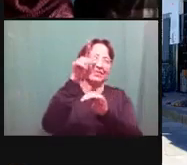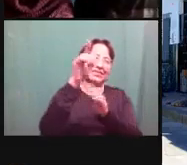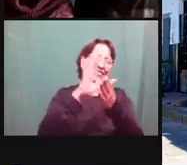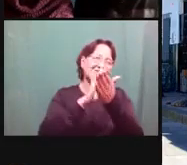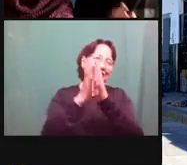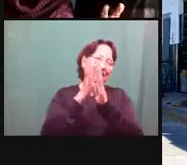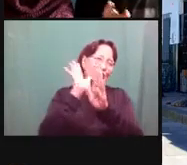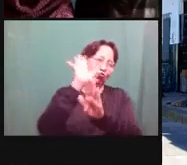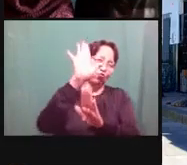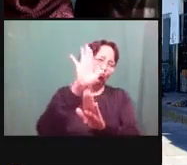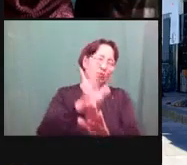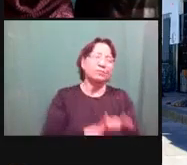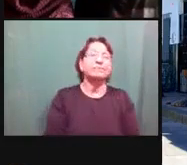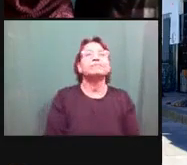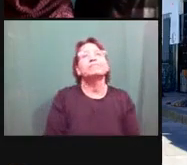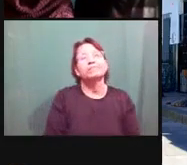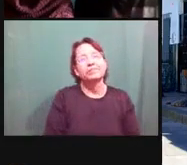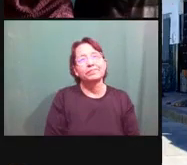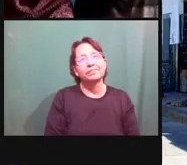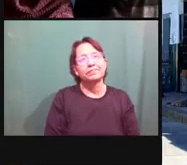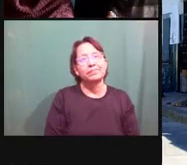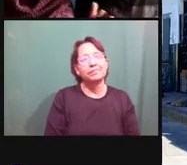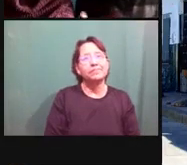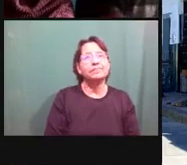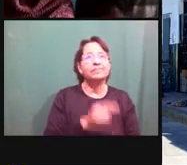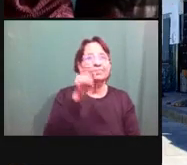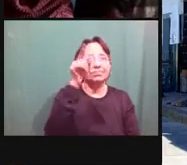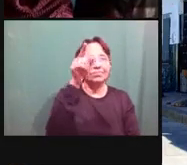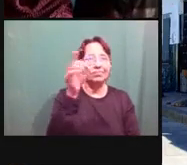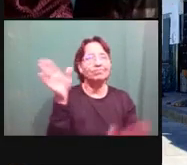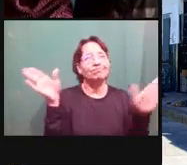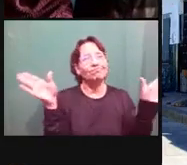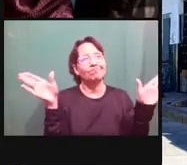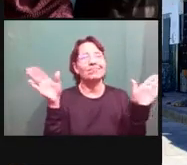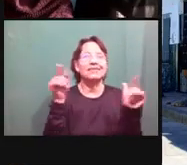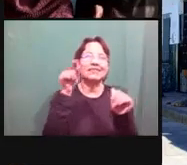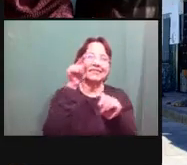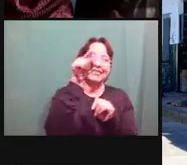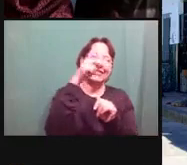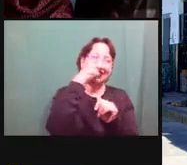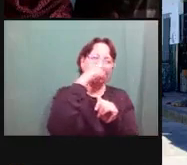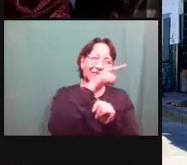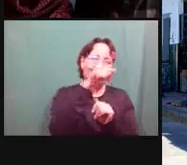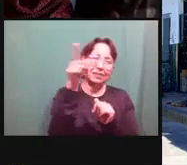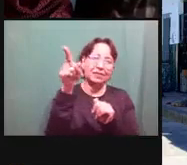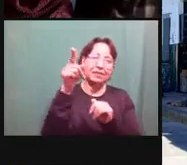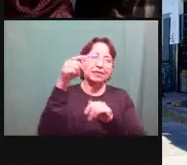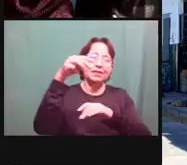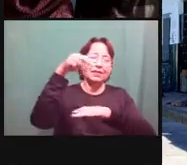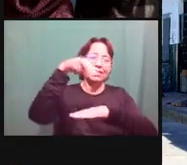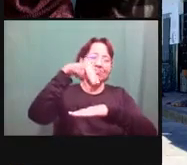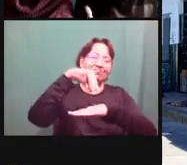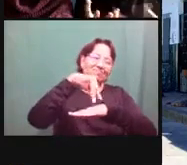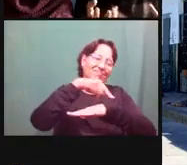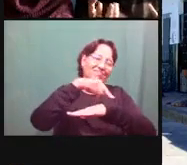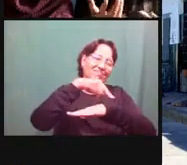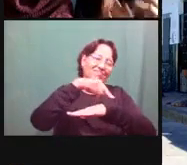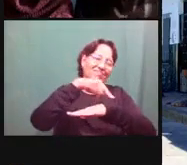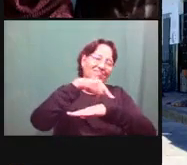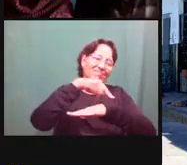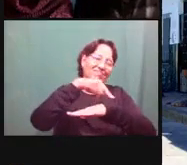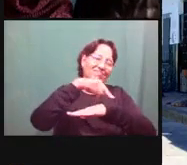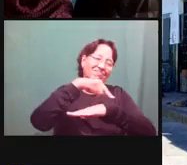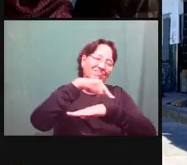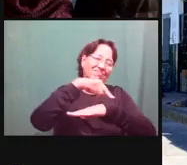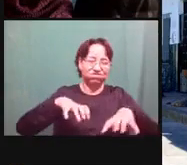esta plaza. Entonces aquí está precisamente el Divino Niño en un nuevo bodegón sobre una torre de papas que podríamos decir que son las